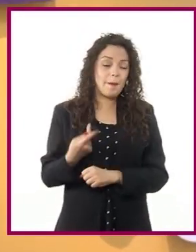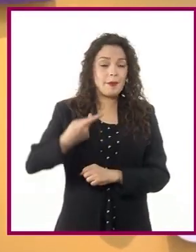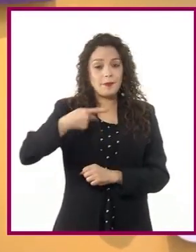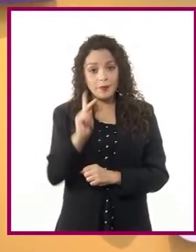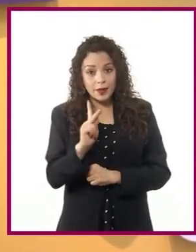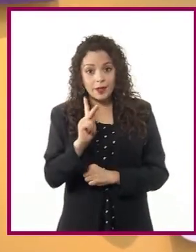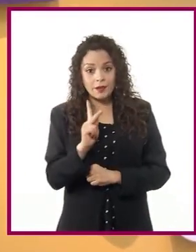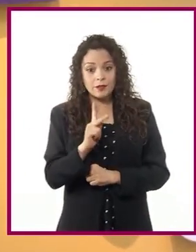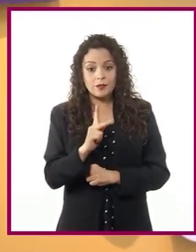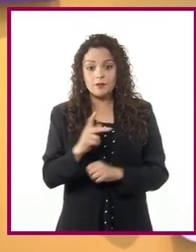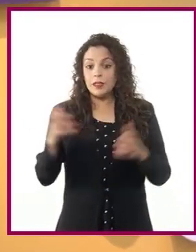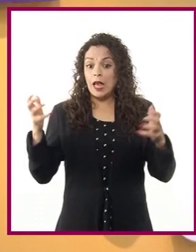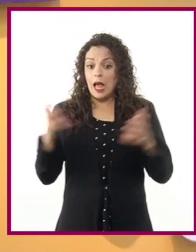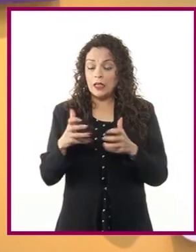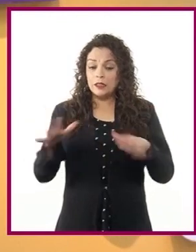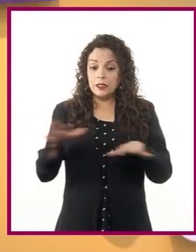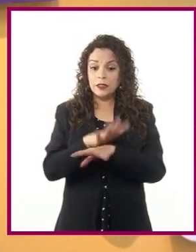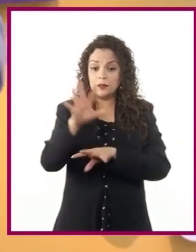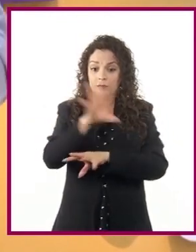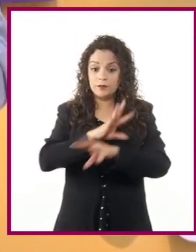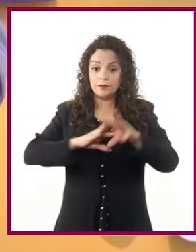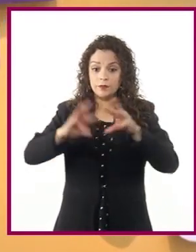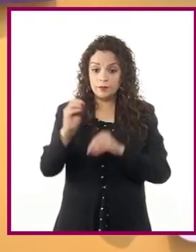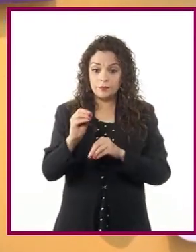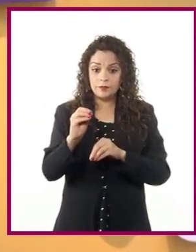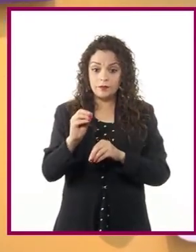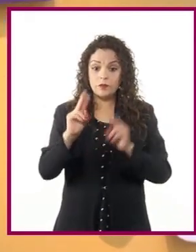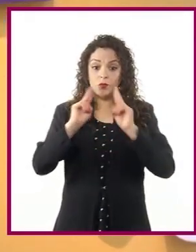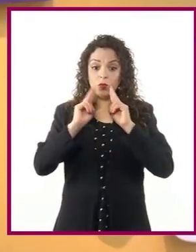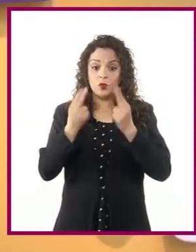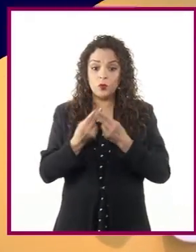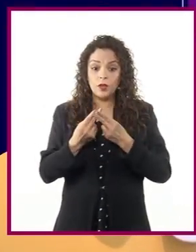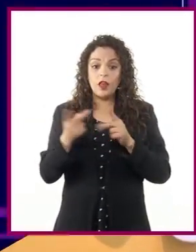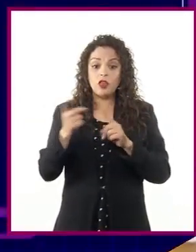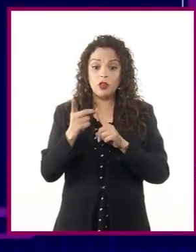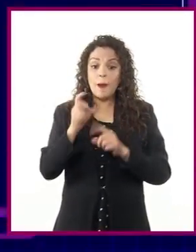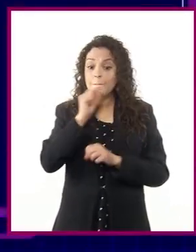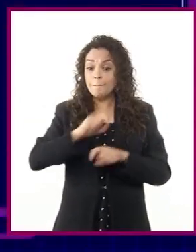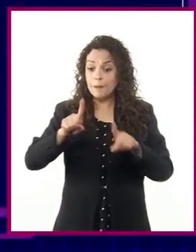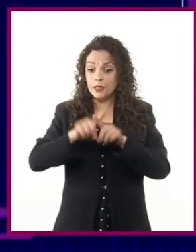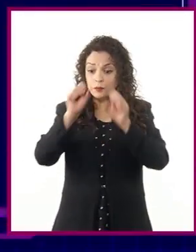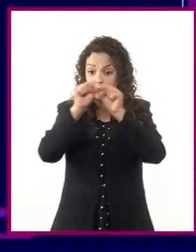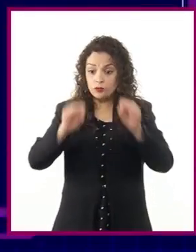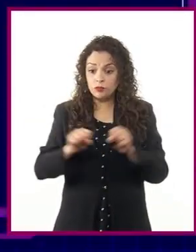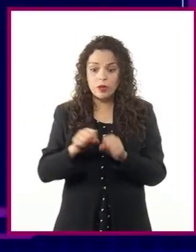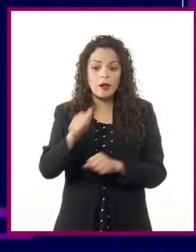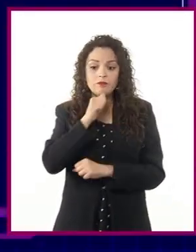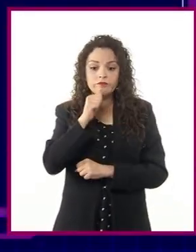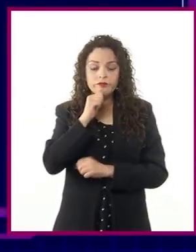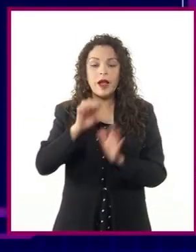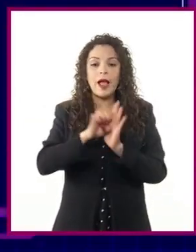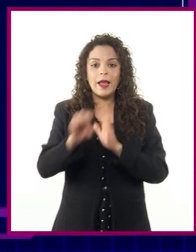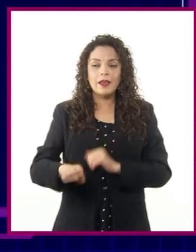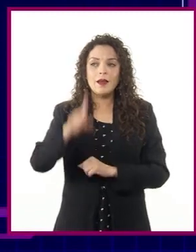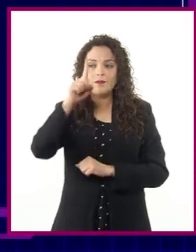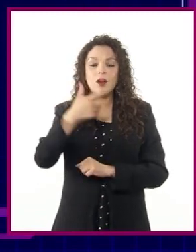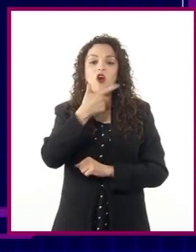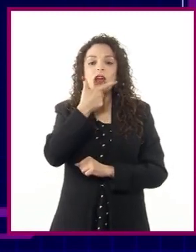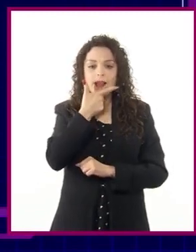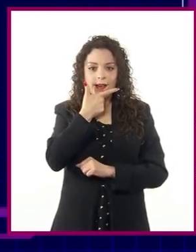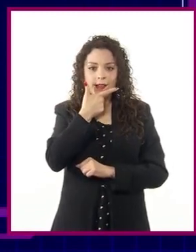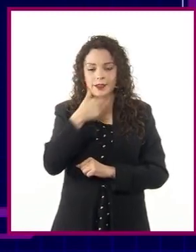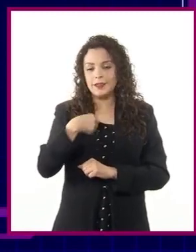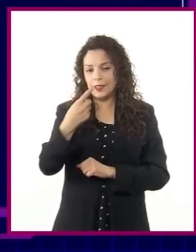embargo, no realizamos conversiones de unidades de masa dentro del mismo sistema inglés. Les sugerimos que dadas